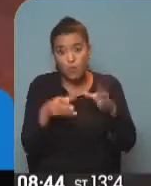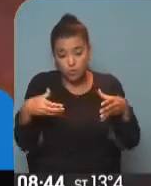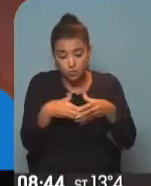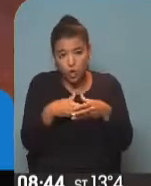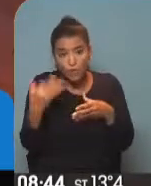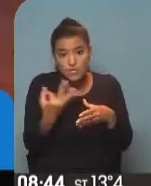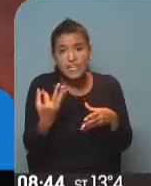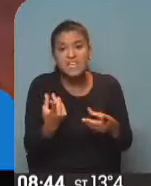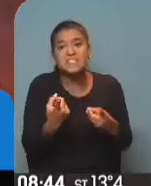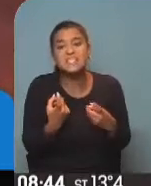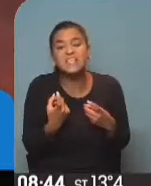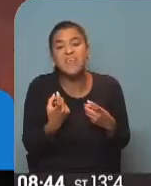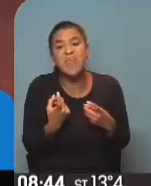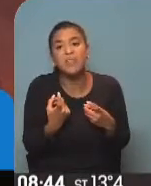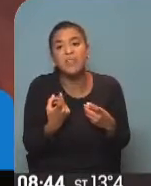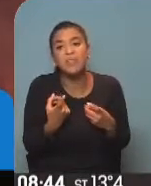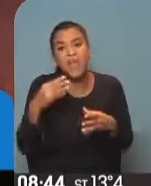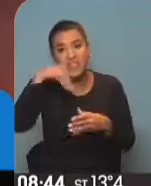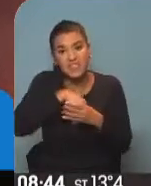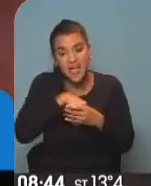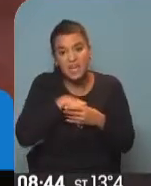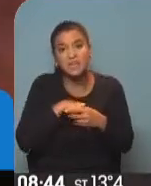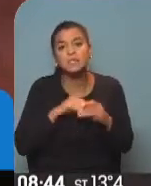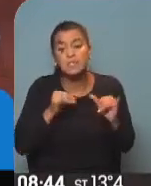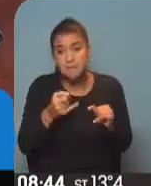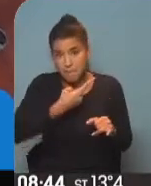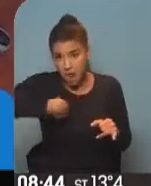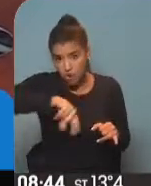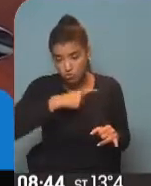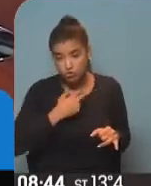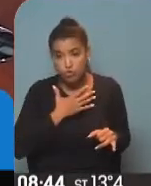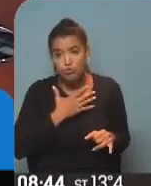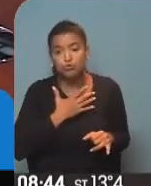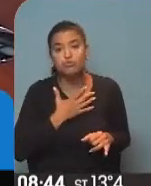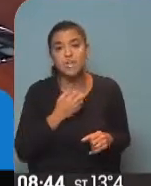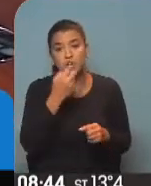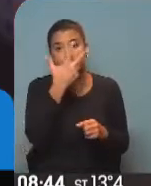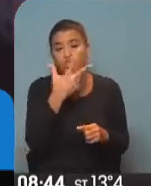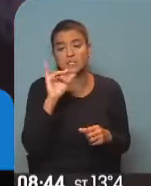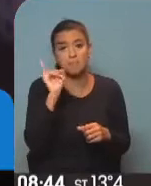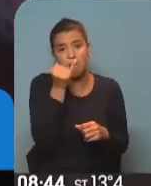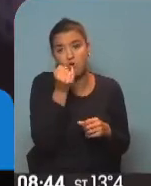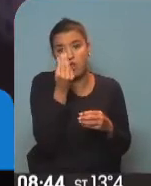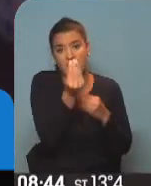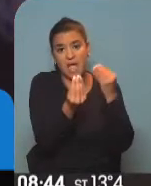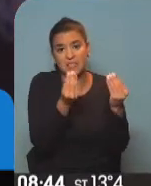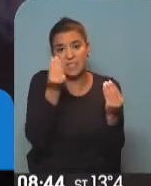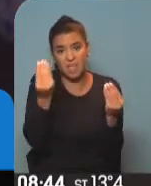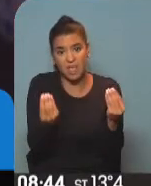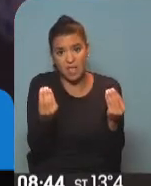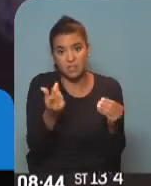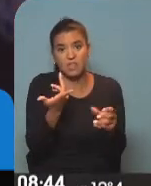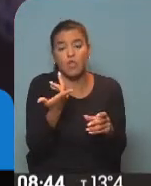la necesidad de internas sí sí para nosotros son los tres mejores candidatos que le podemos ofrecer al electorado